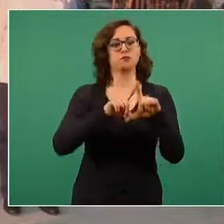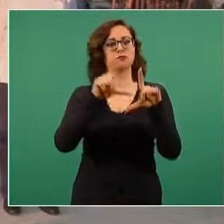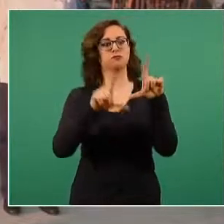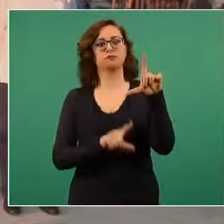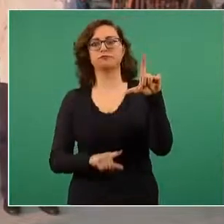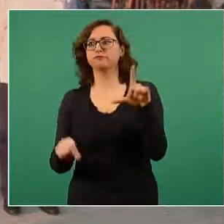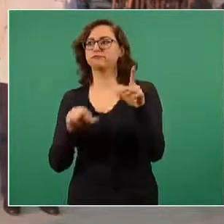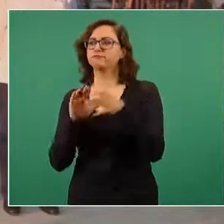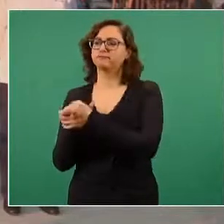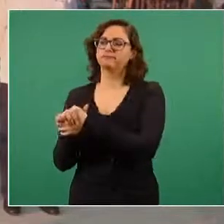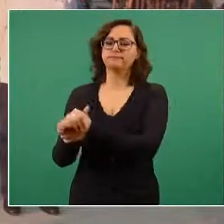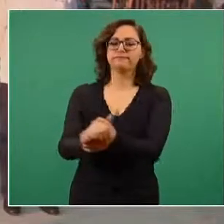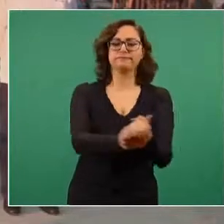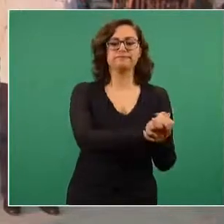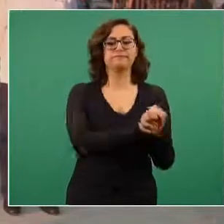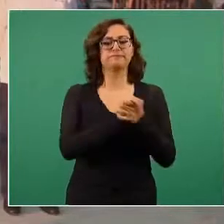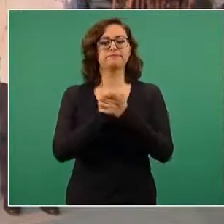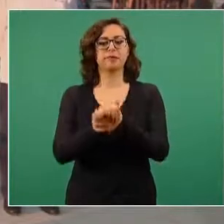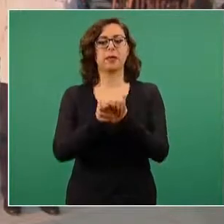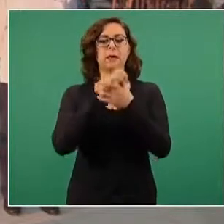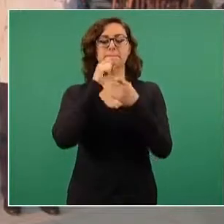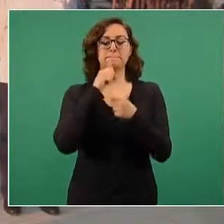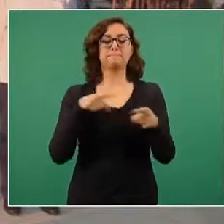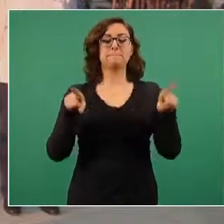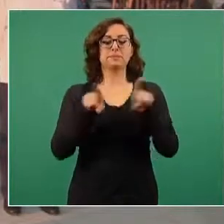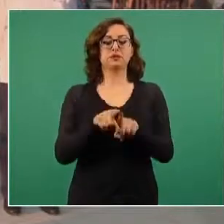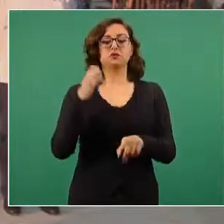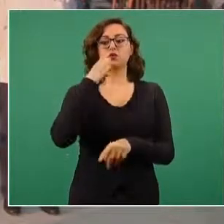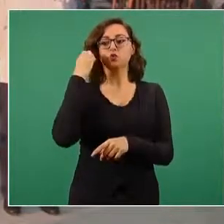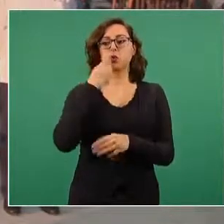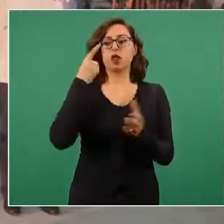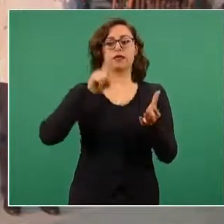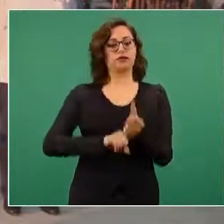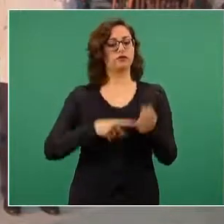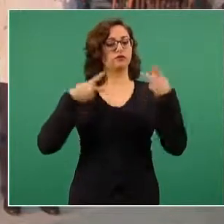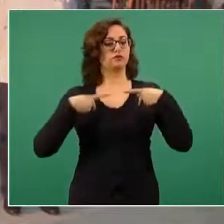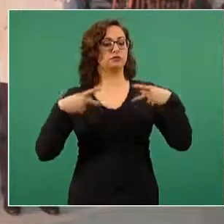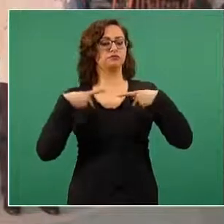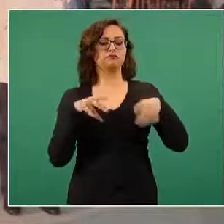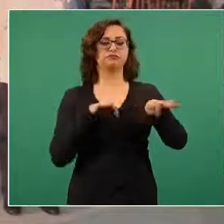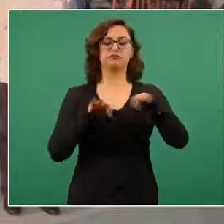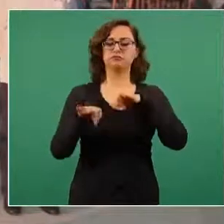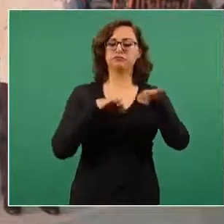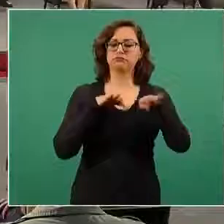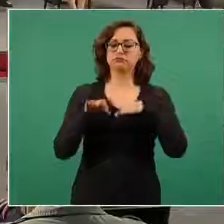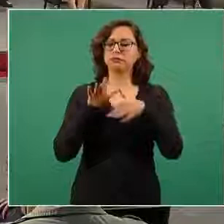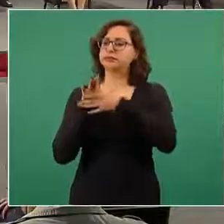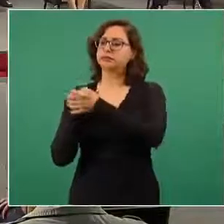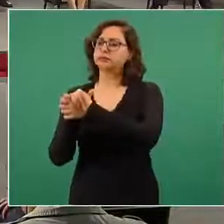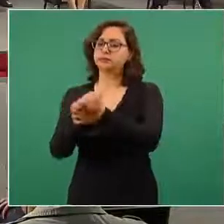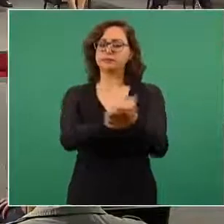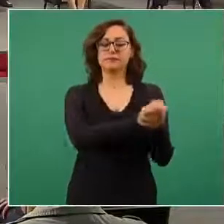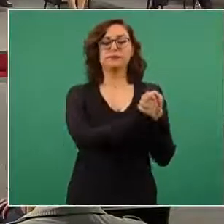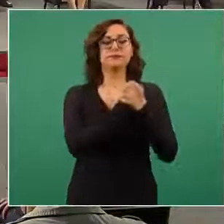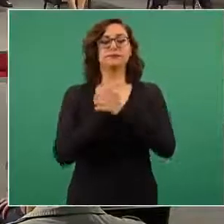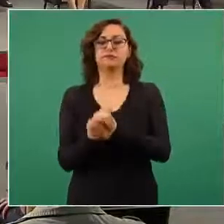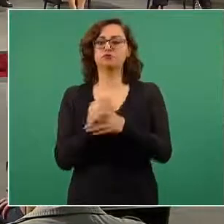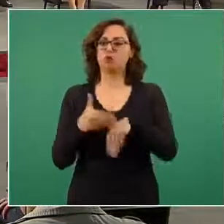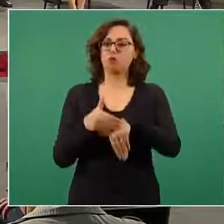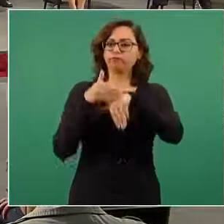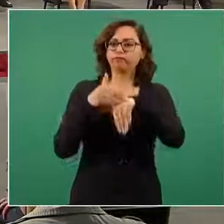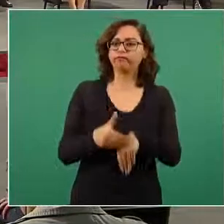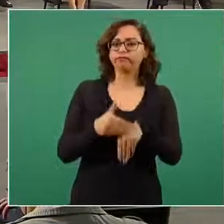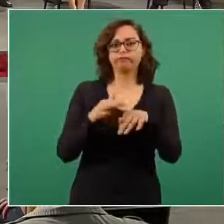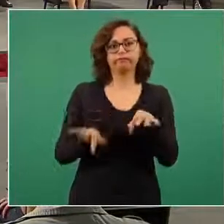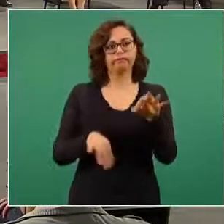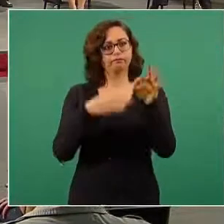a todo el personal de la educación, decirles que la disciplina, el trabajo,